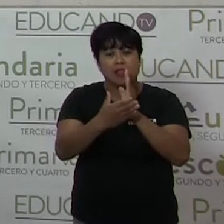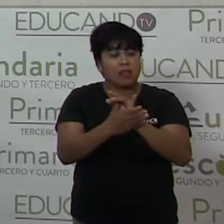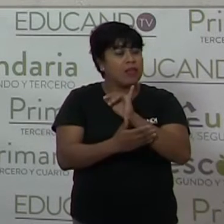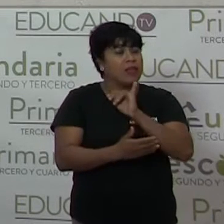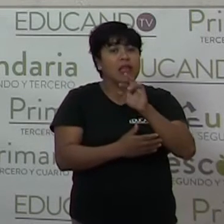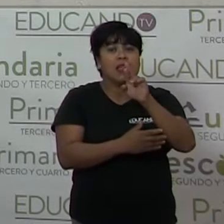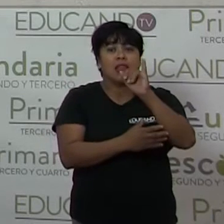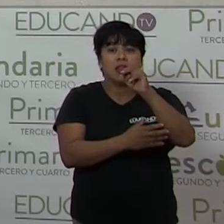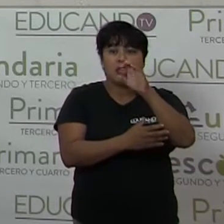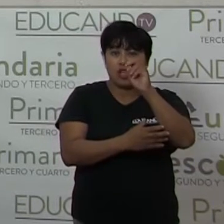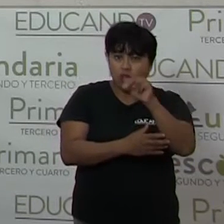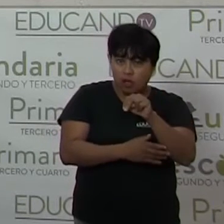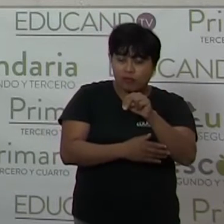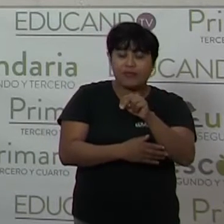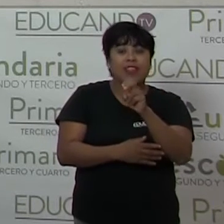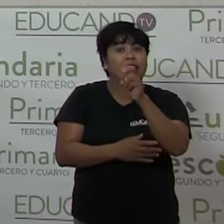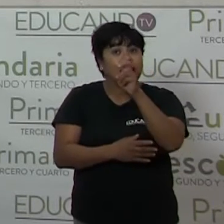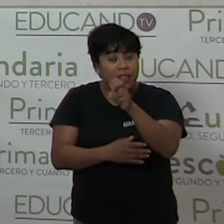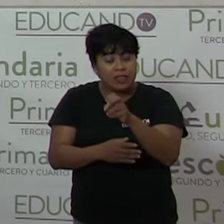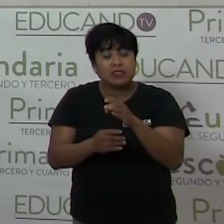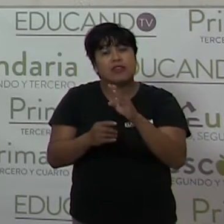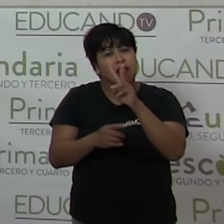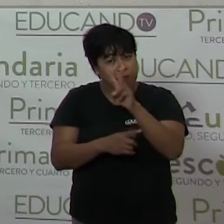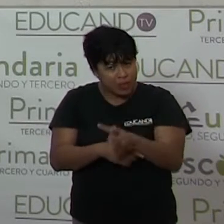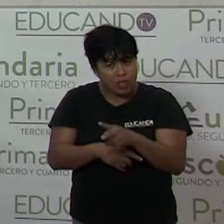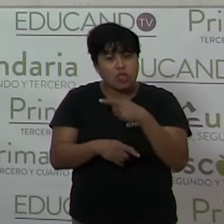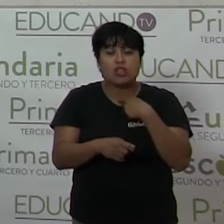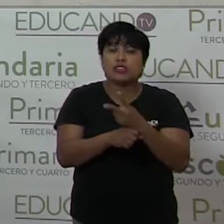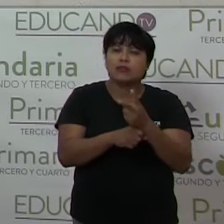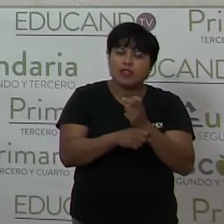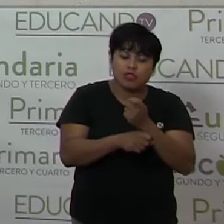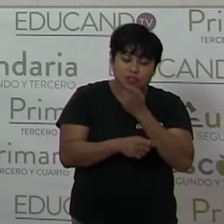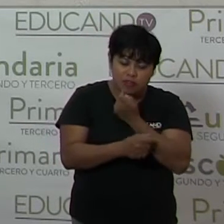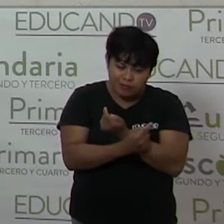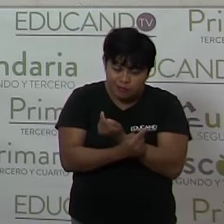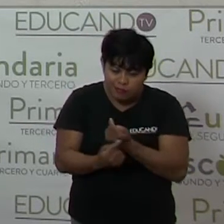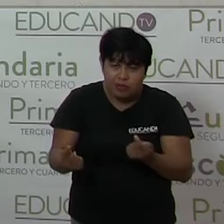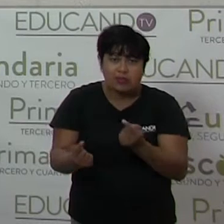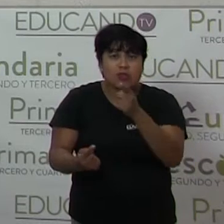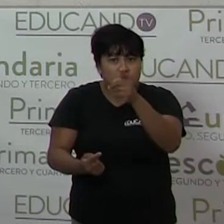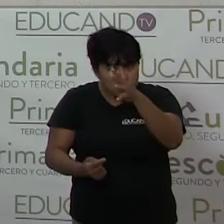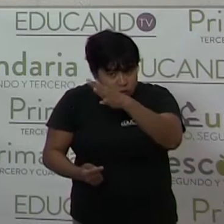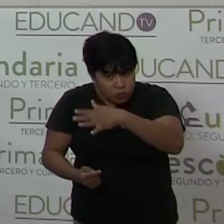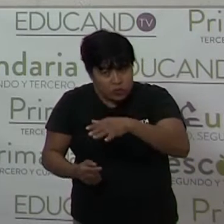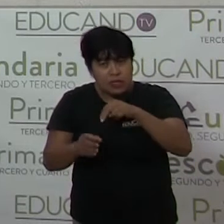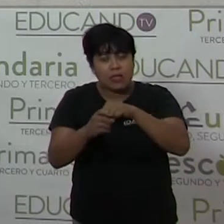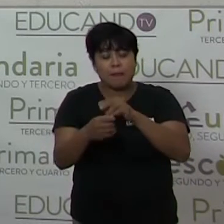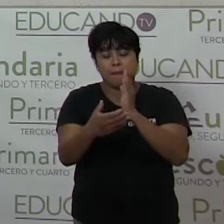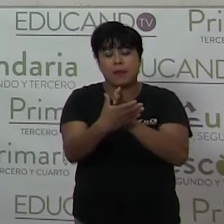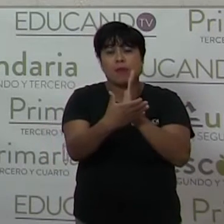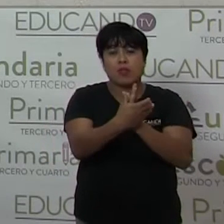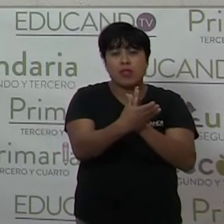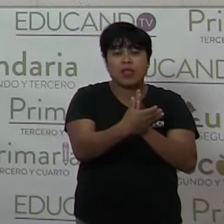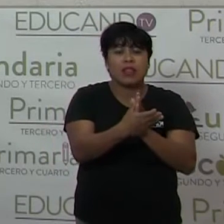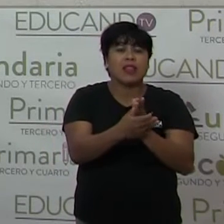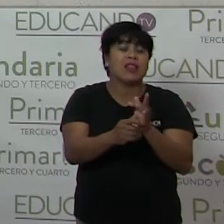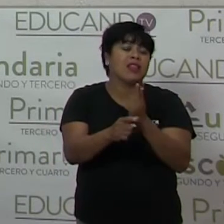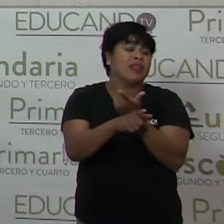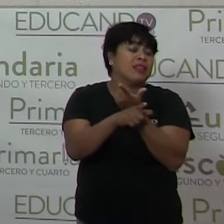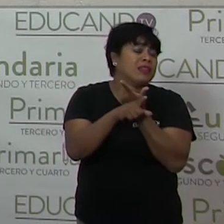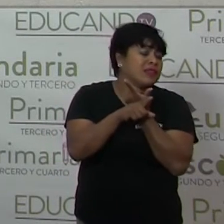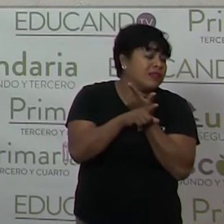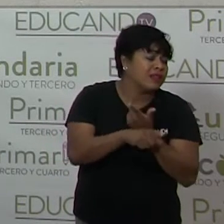del rincón en serio yo les invito pequeños pequeñas a que busquen en sus bibliotecas la